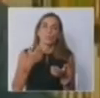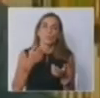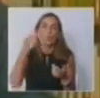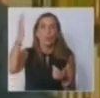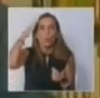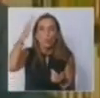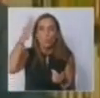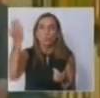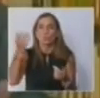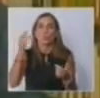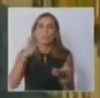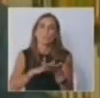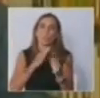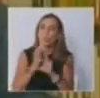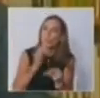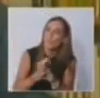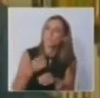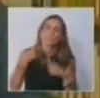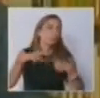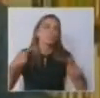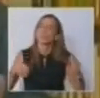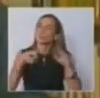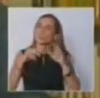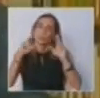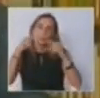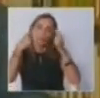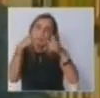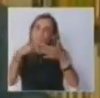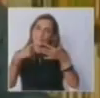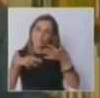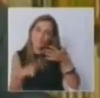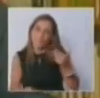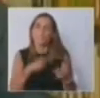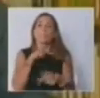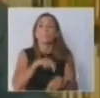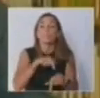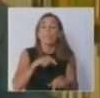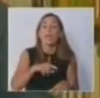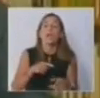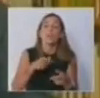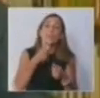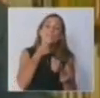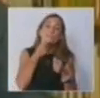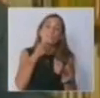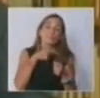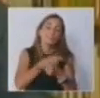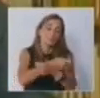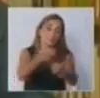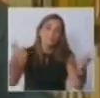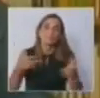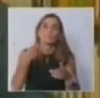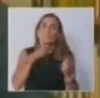Rayuela apareció en el 63, tuvo una reciente edición ahora por estos días, justamente en estos días ha sido reeditada, y vendió